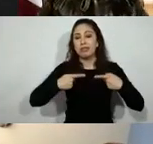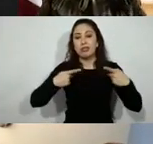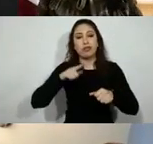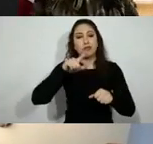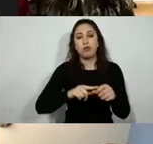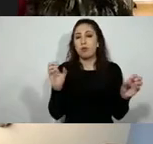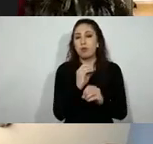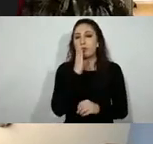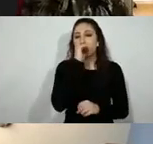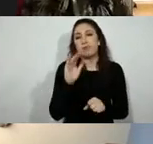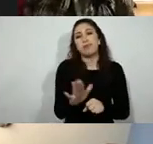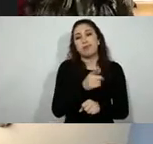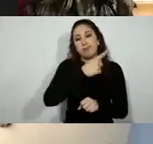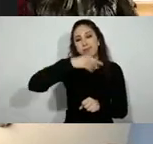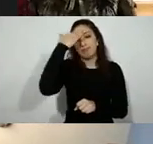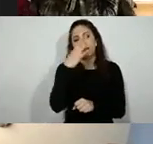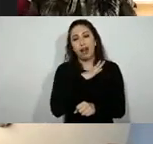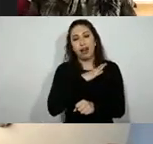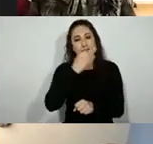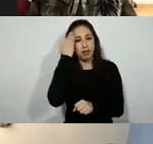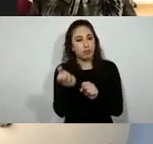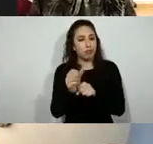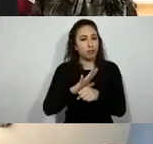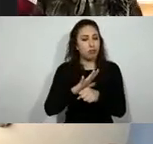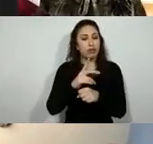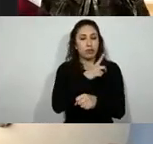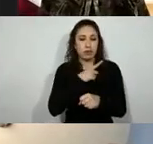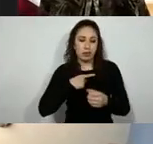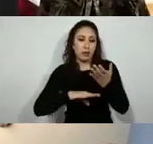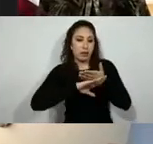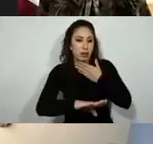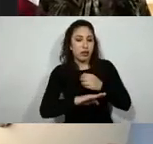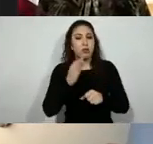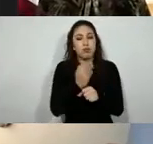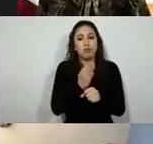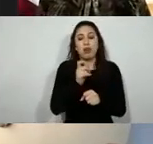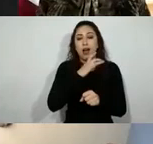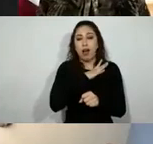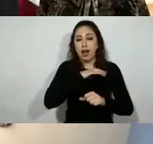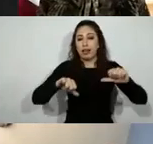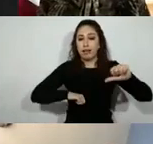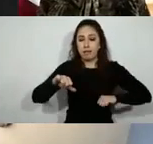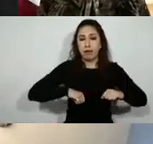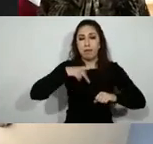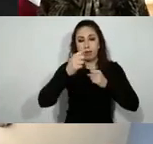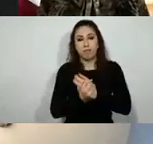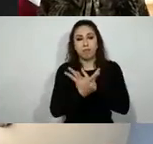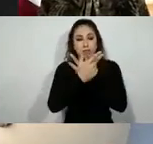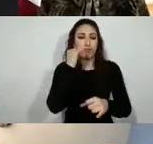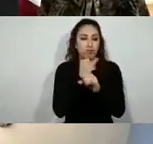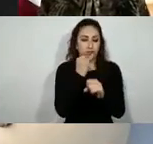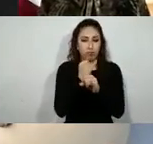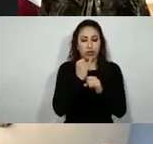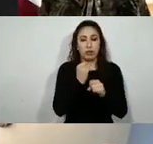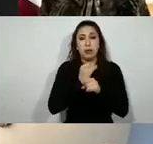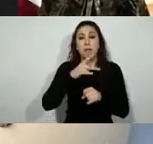por la pandemia. Y las estamos llevando de manera virtual, pero decidimos redirigir